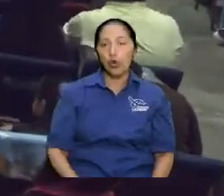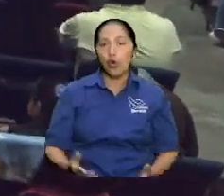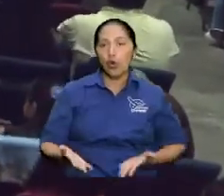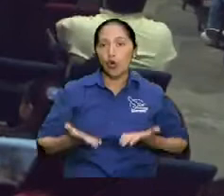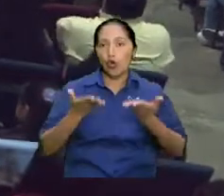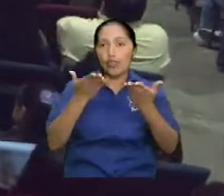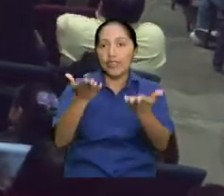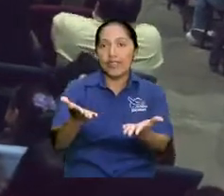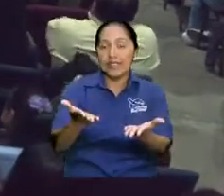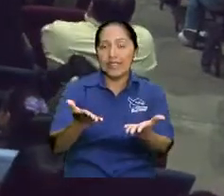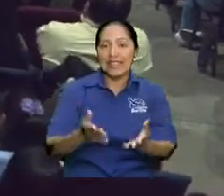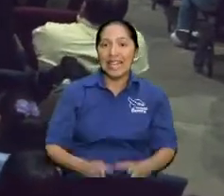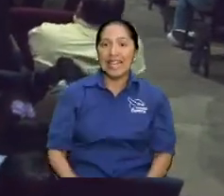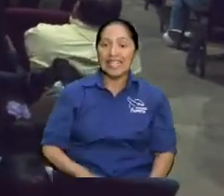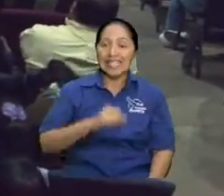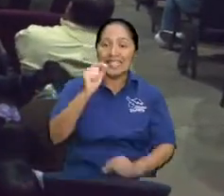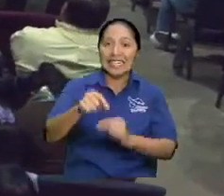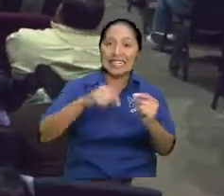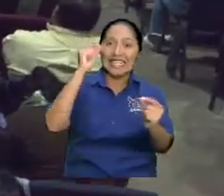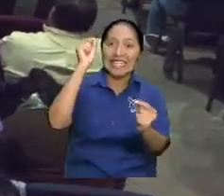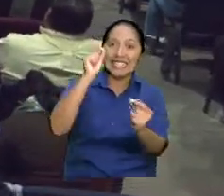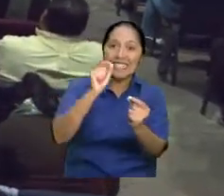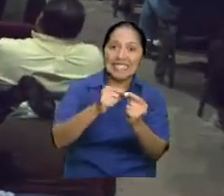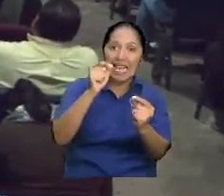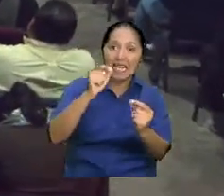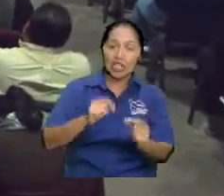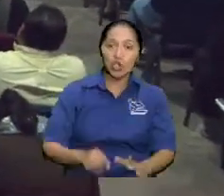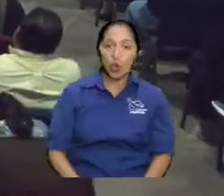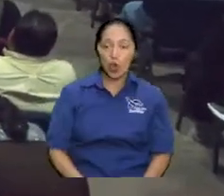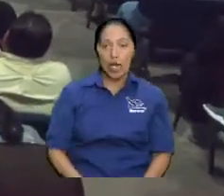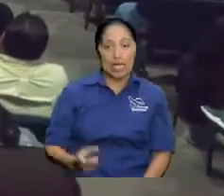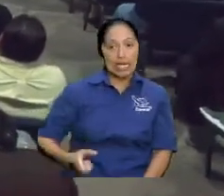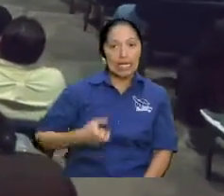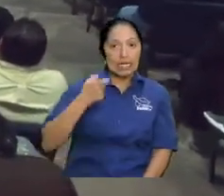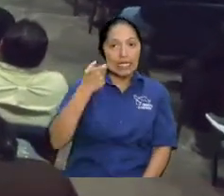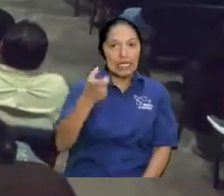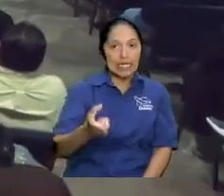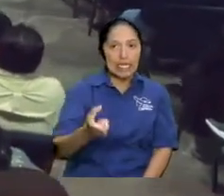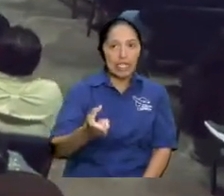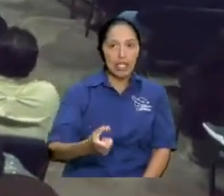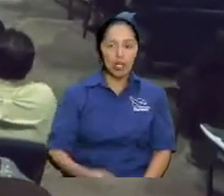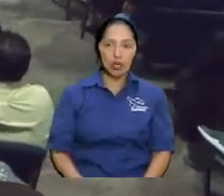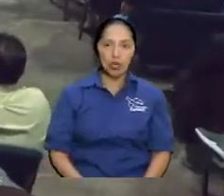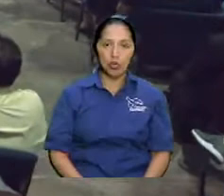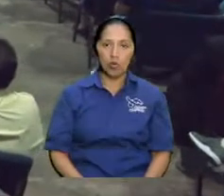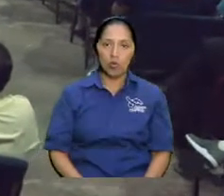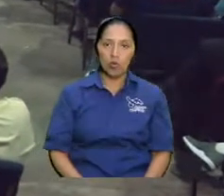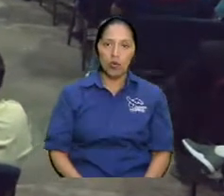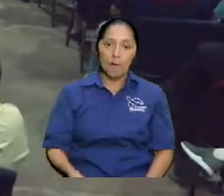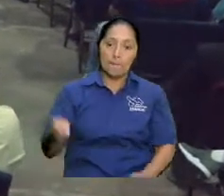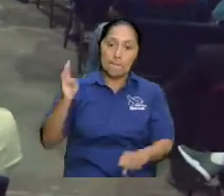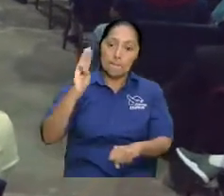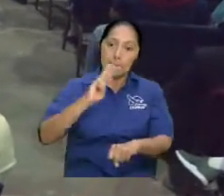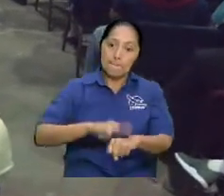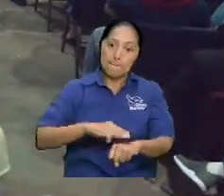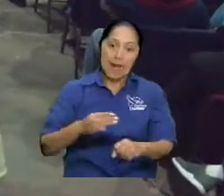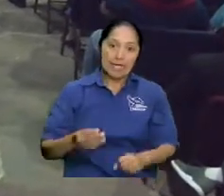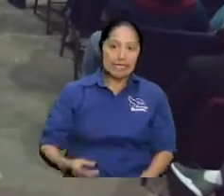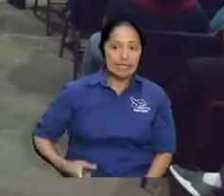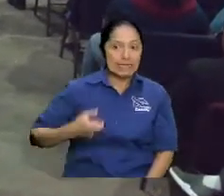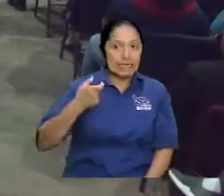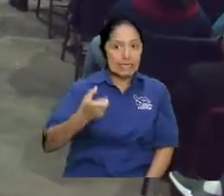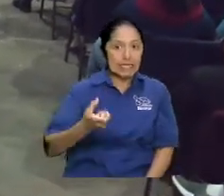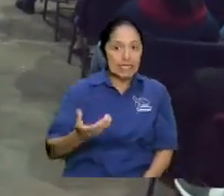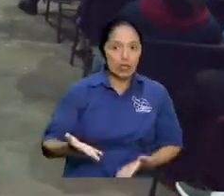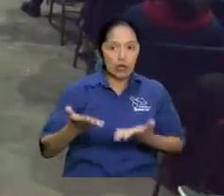Y usted sale, aleluya, gracias, Padre. Ahora tú sabes la necesidad que